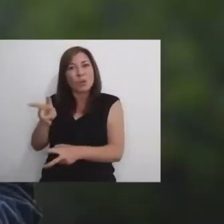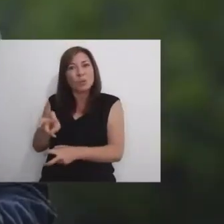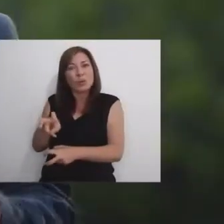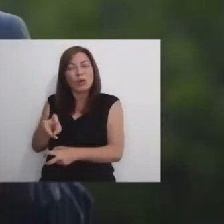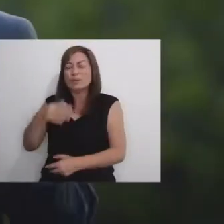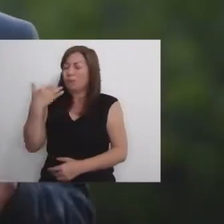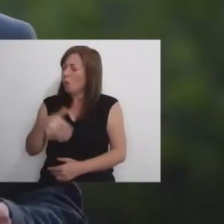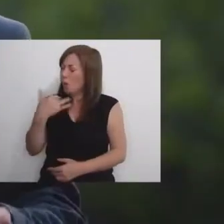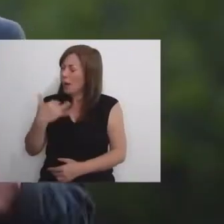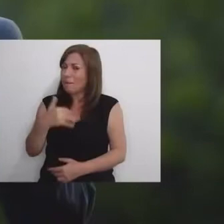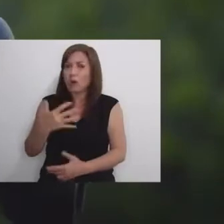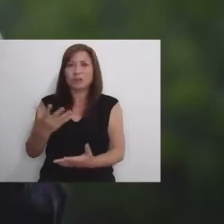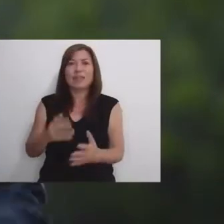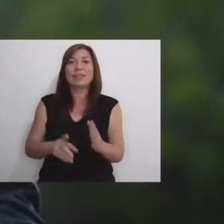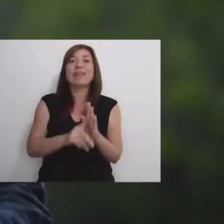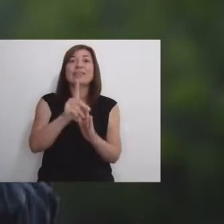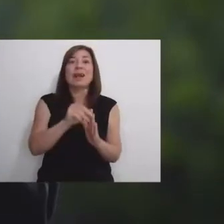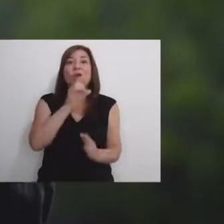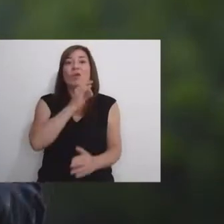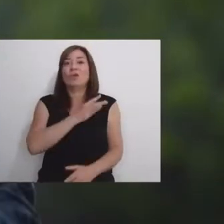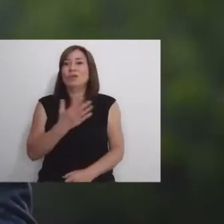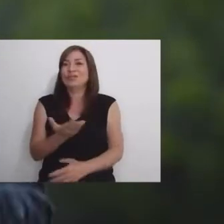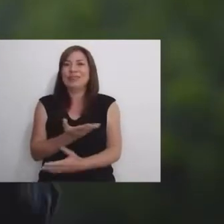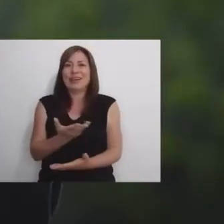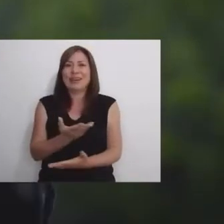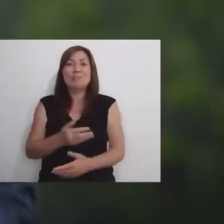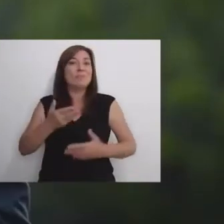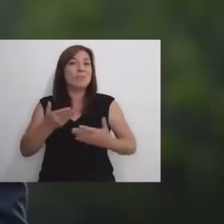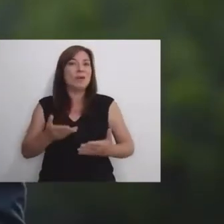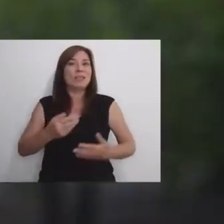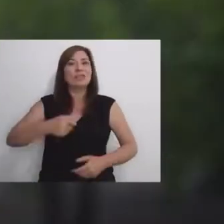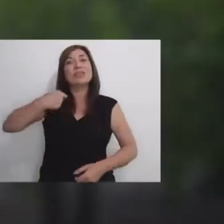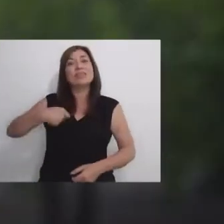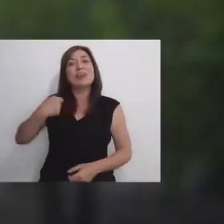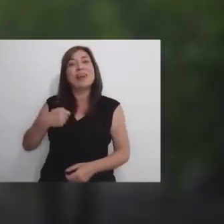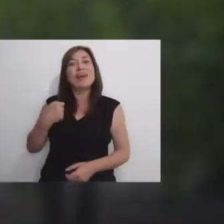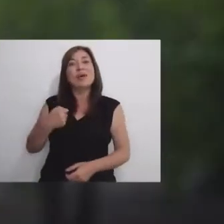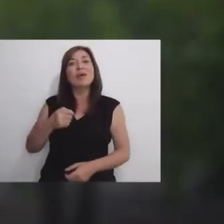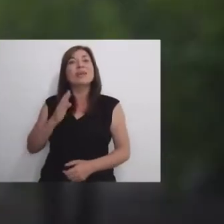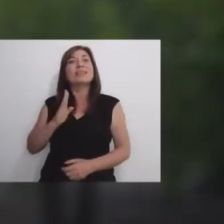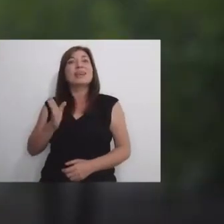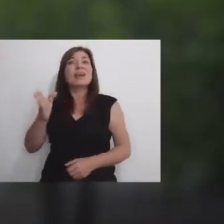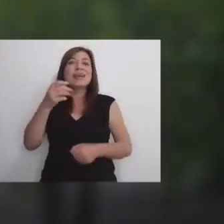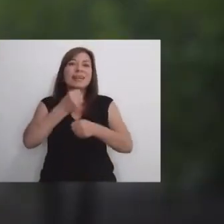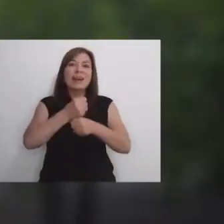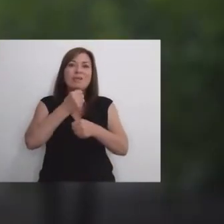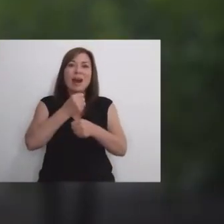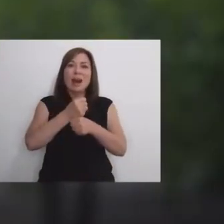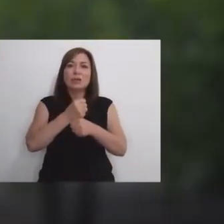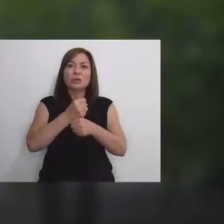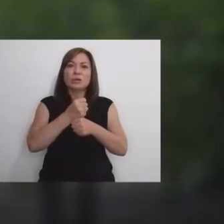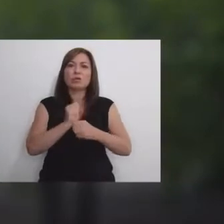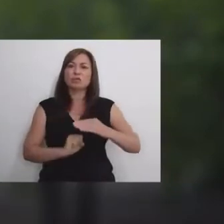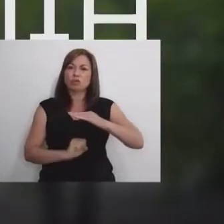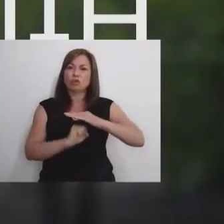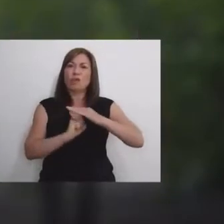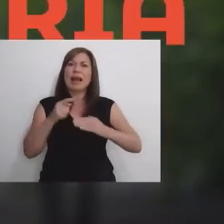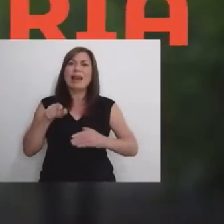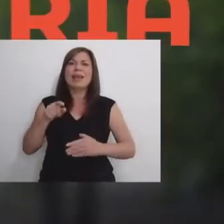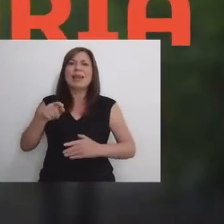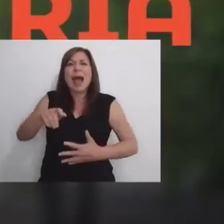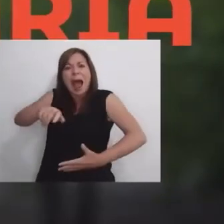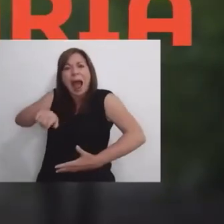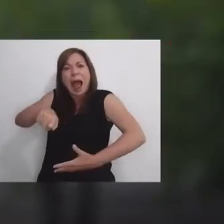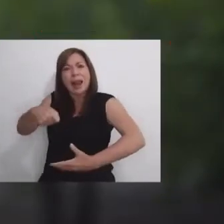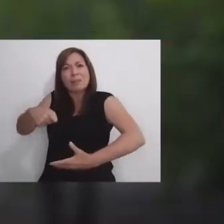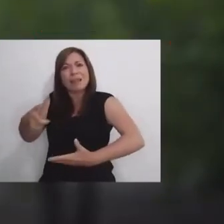Los agricultores han sido fundamentales para el desarrollo de nuestro país. Por eso, como senador, seguiré trabajando por la